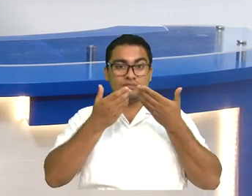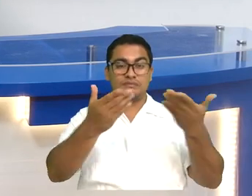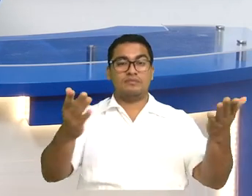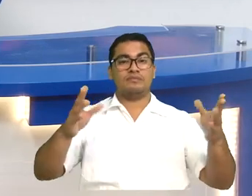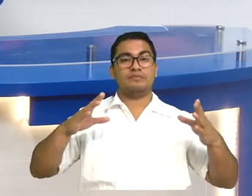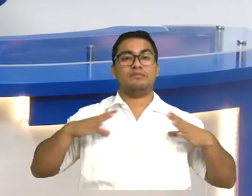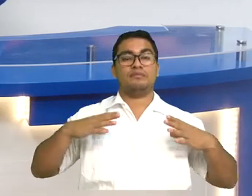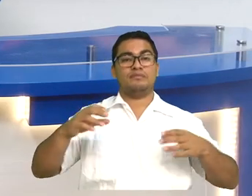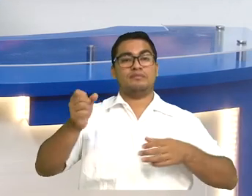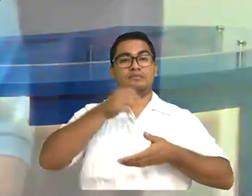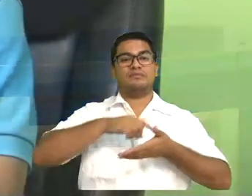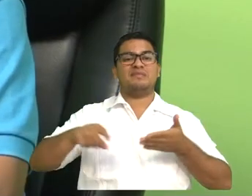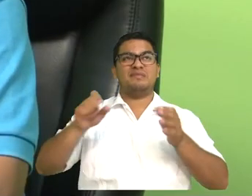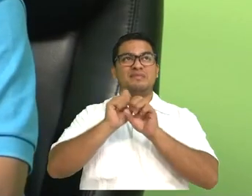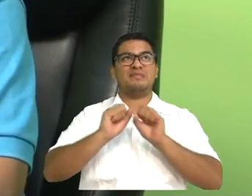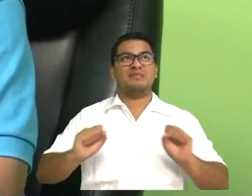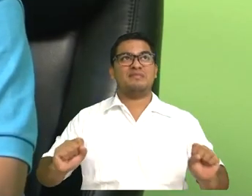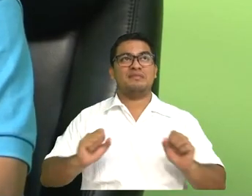de Semana Santa.